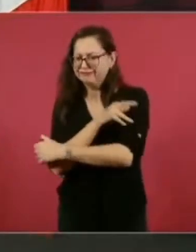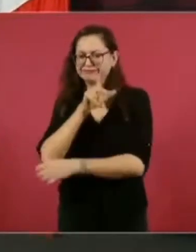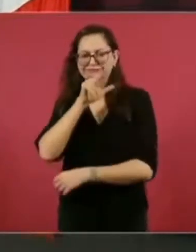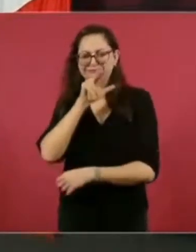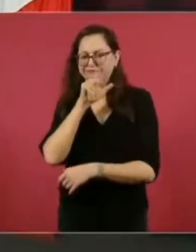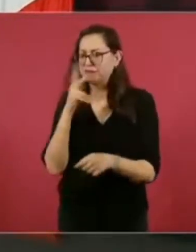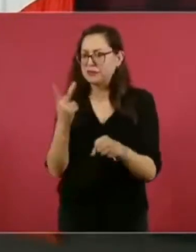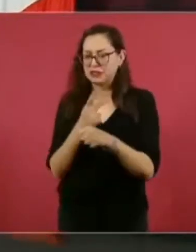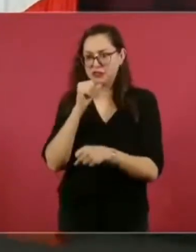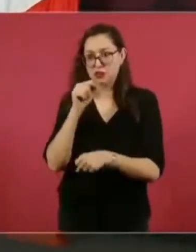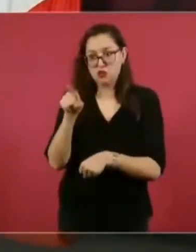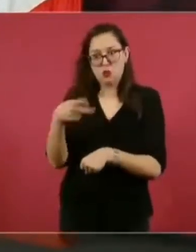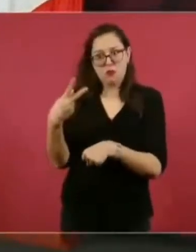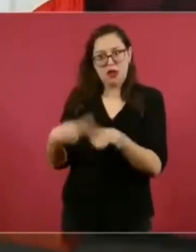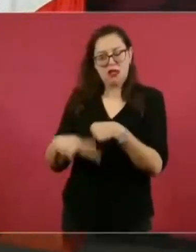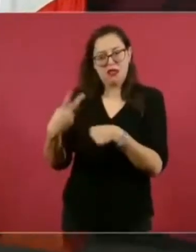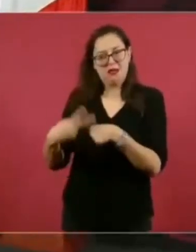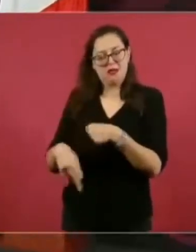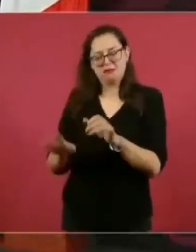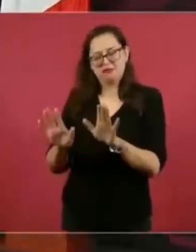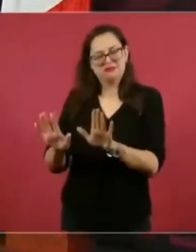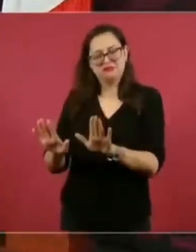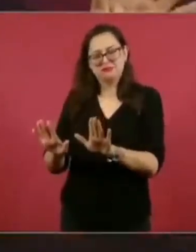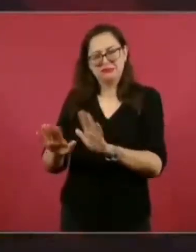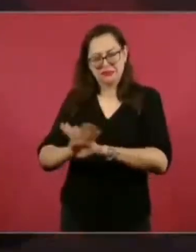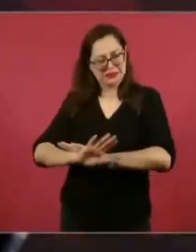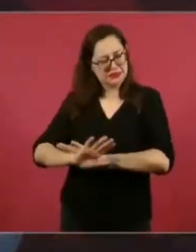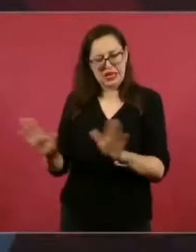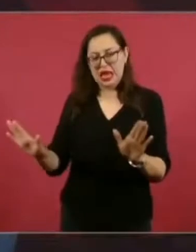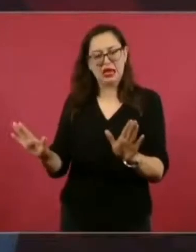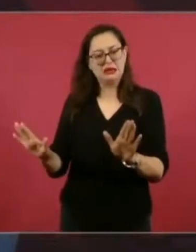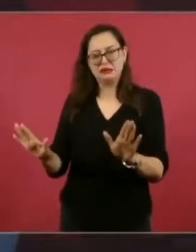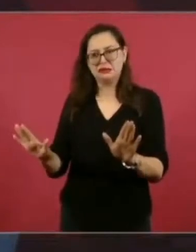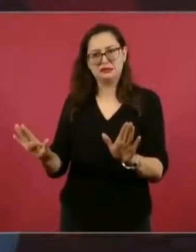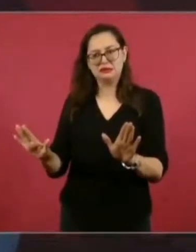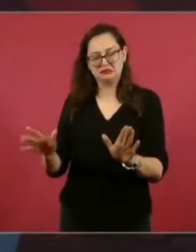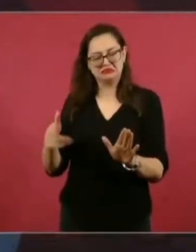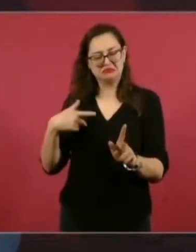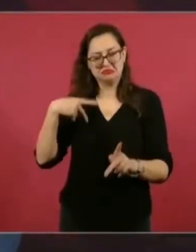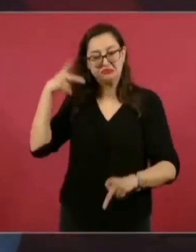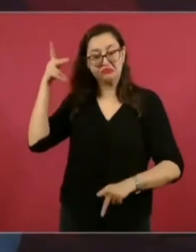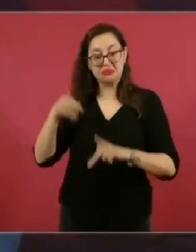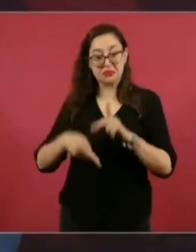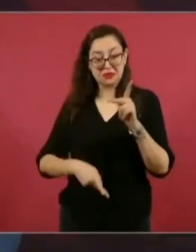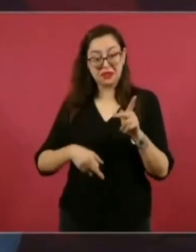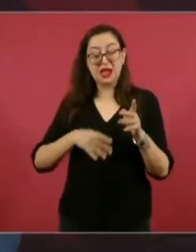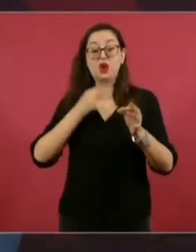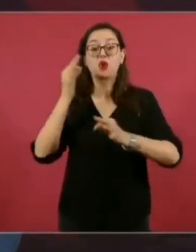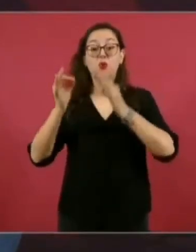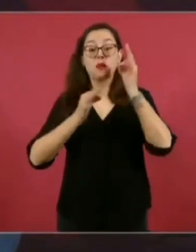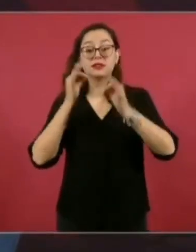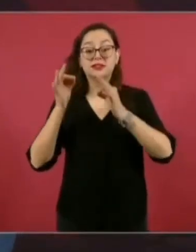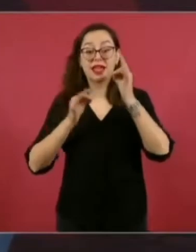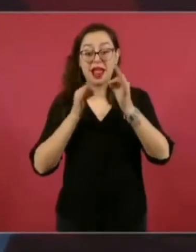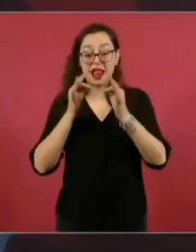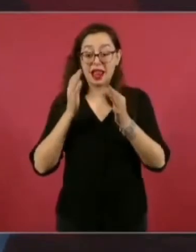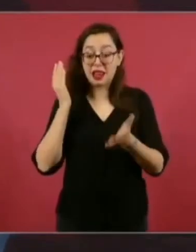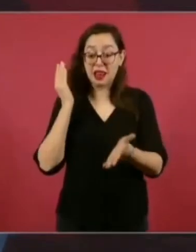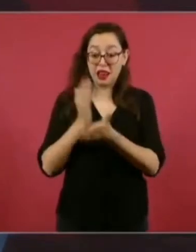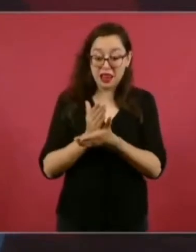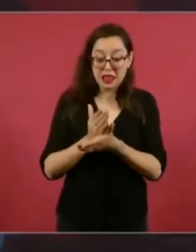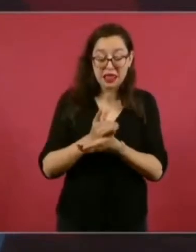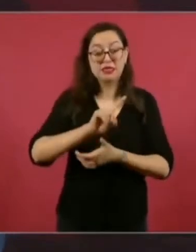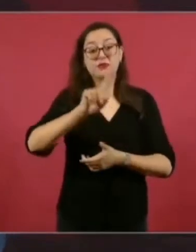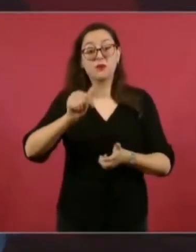no te arriesgues. Ya la dejamos así y ya no regresamos del comercial. La gente ha de haber dicho,